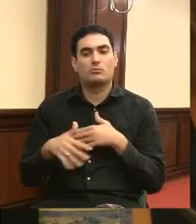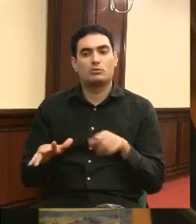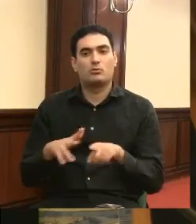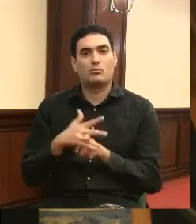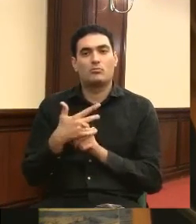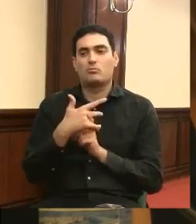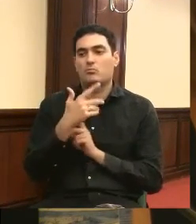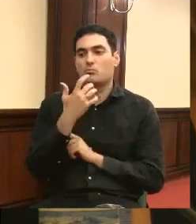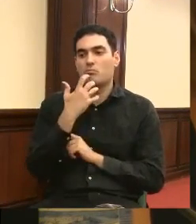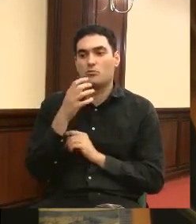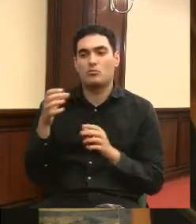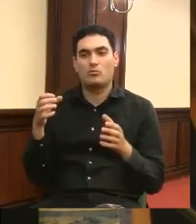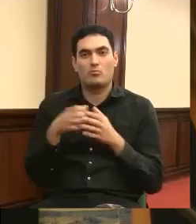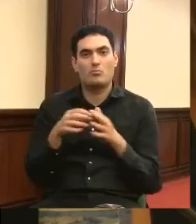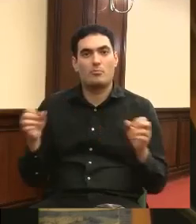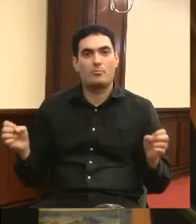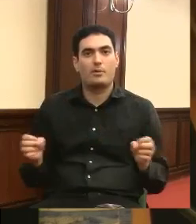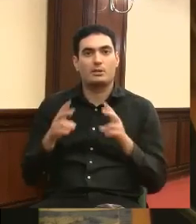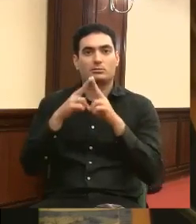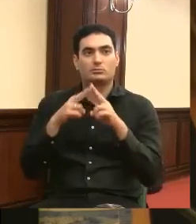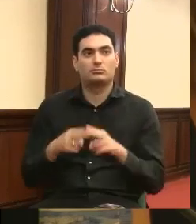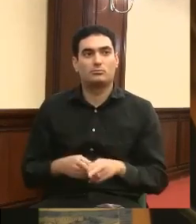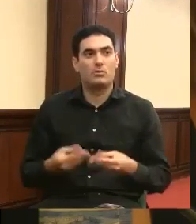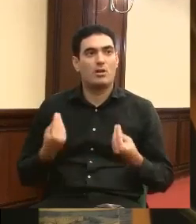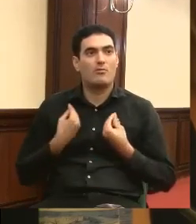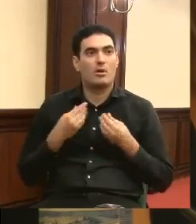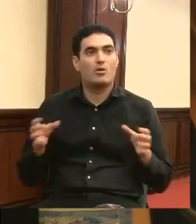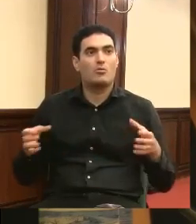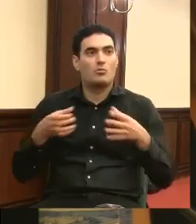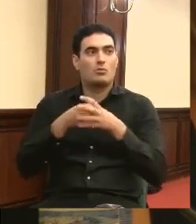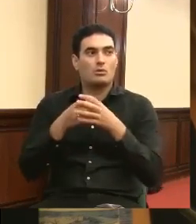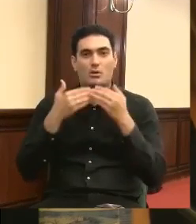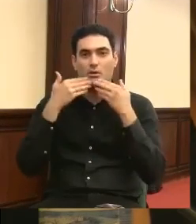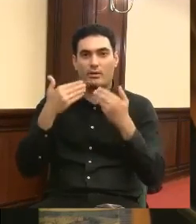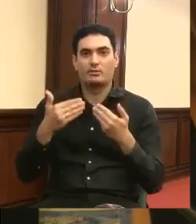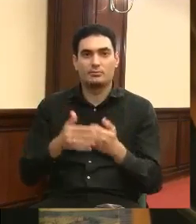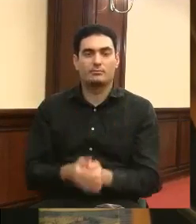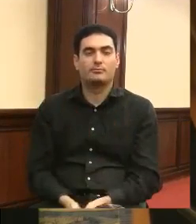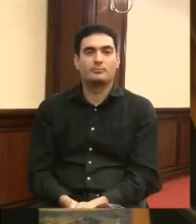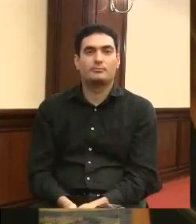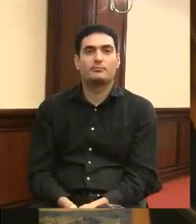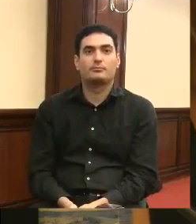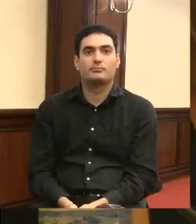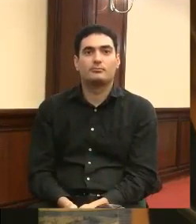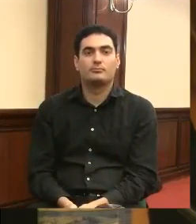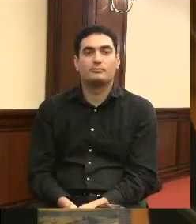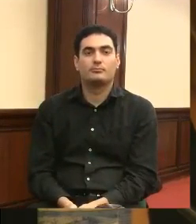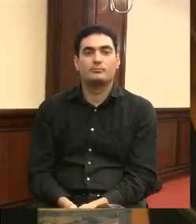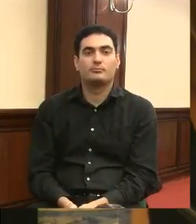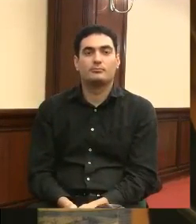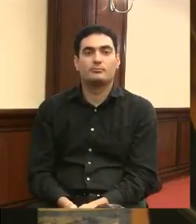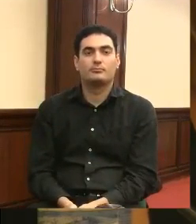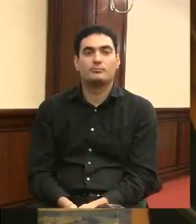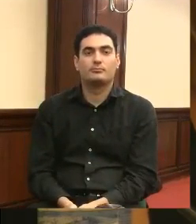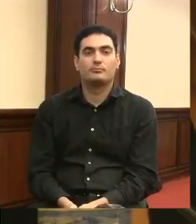calle a un acontecimiento como la Comuna de París. ¡Viva la Comuna! Gracias. Muchas gracias.